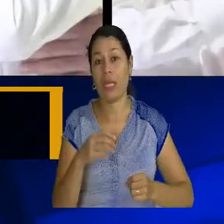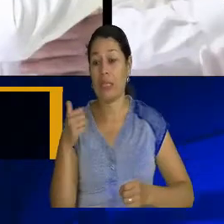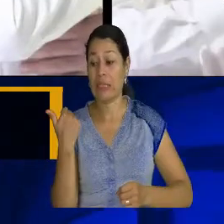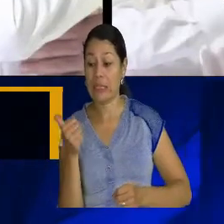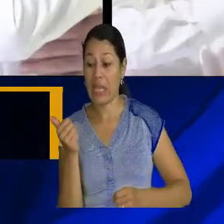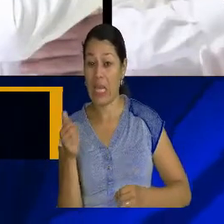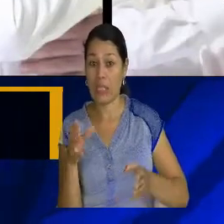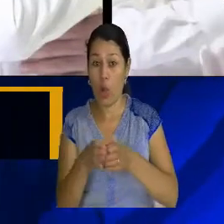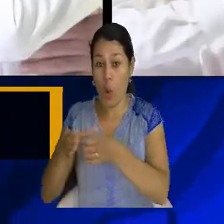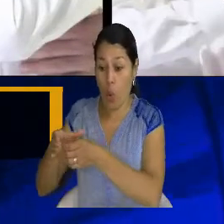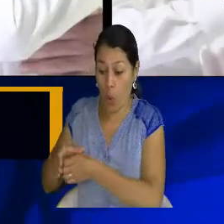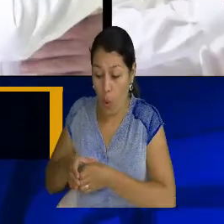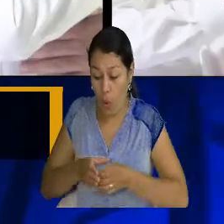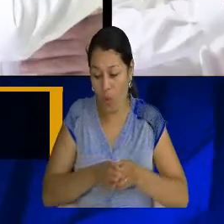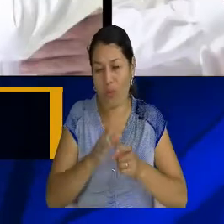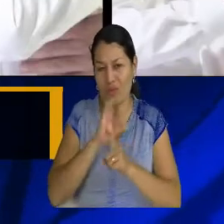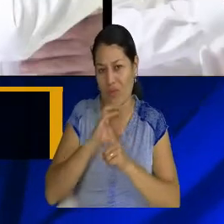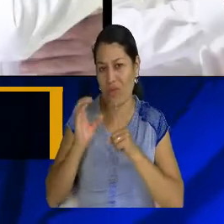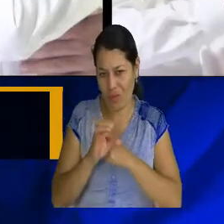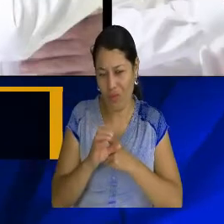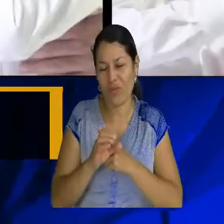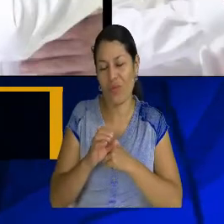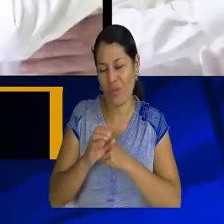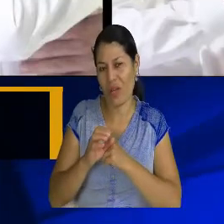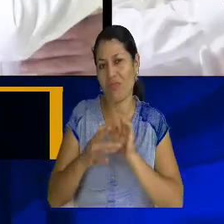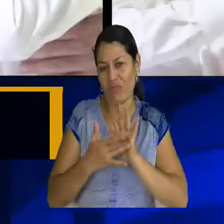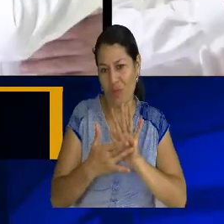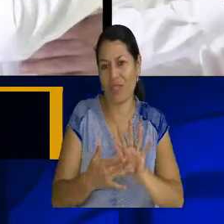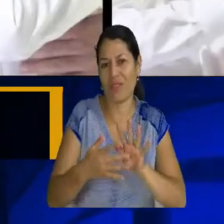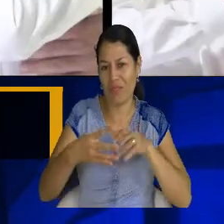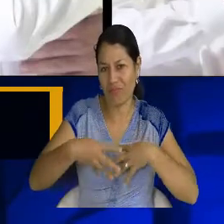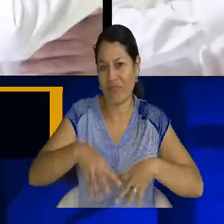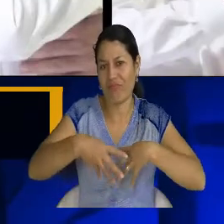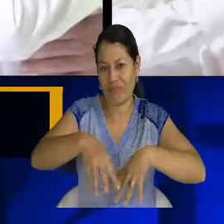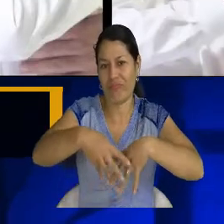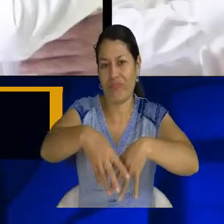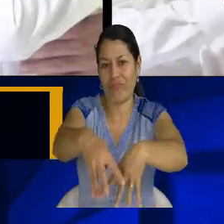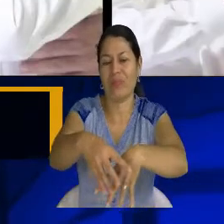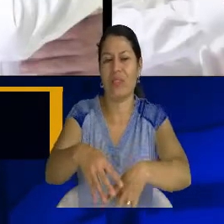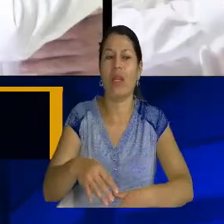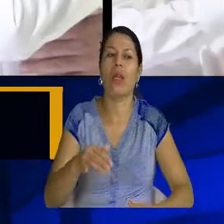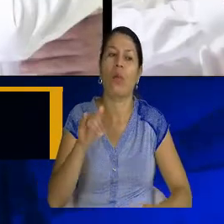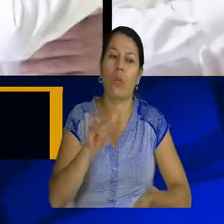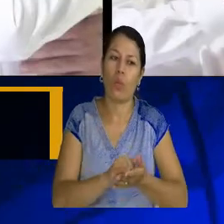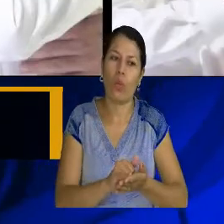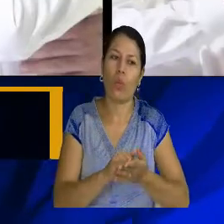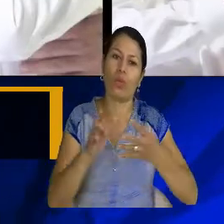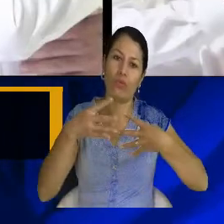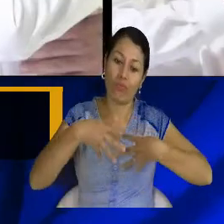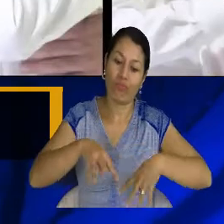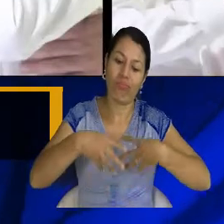culturales que también van a desfilar. Y entonces por eso llamamos al desfile